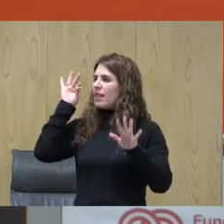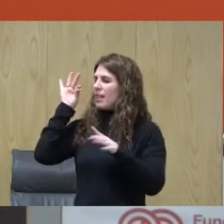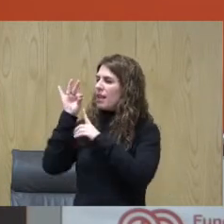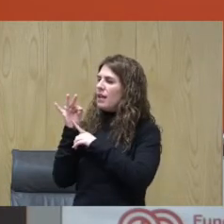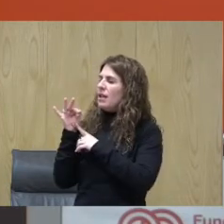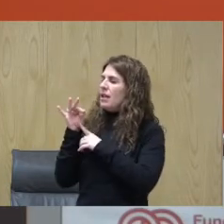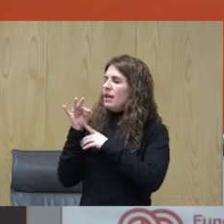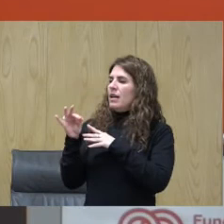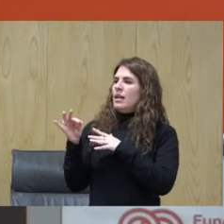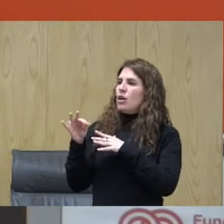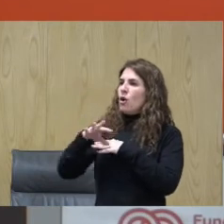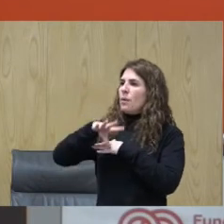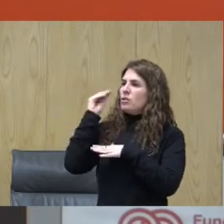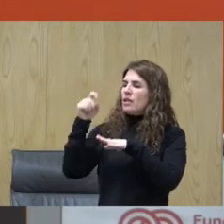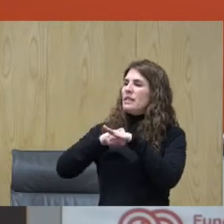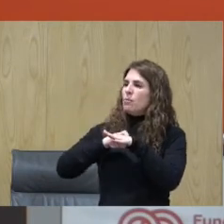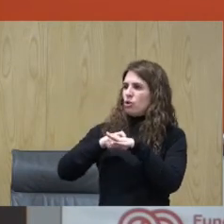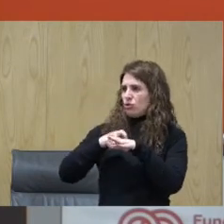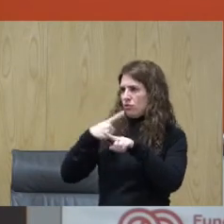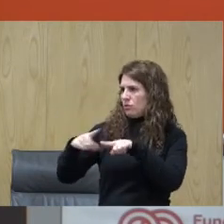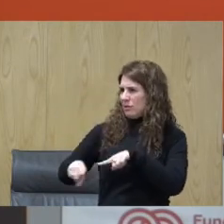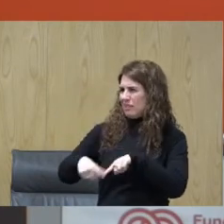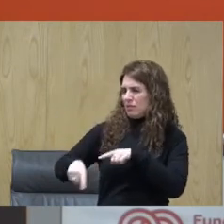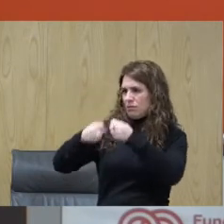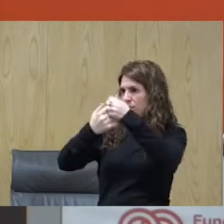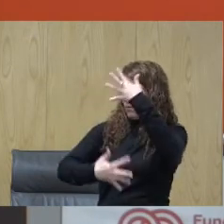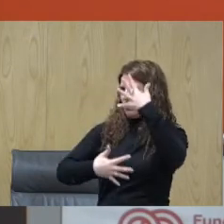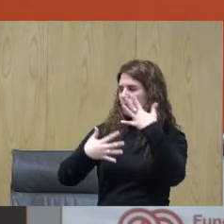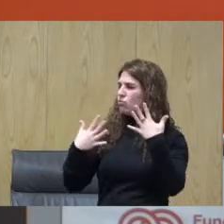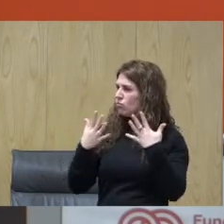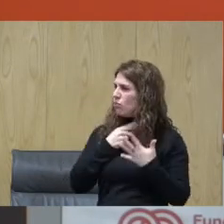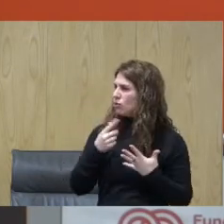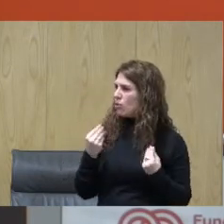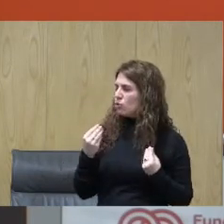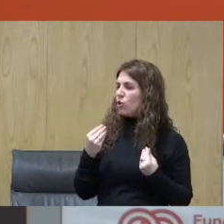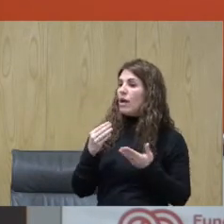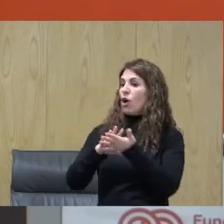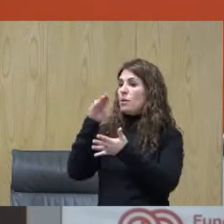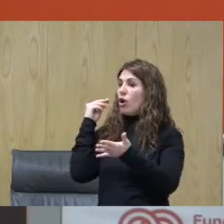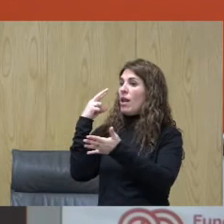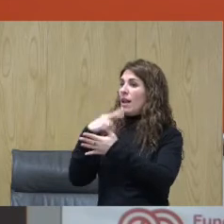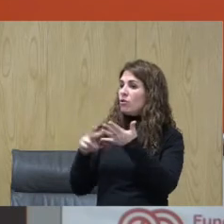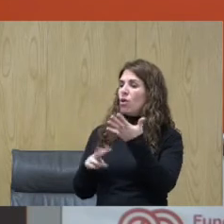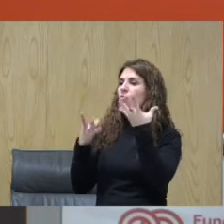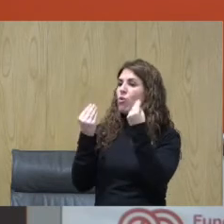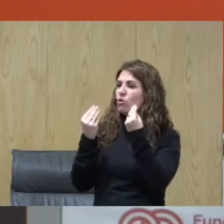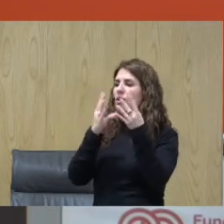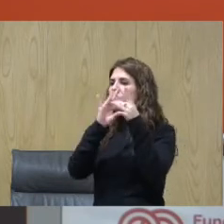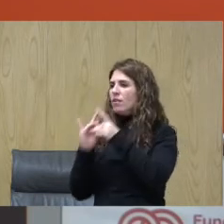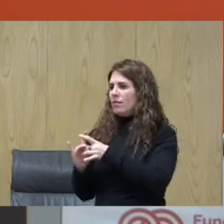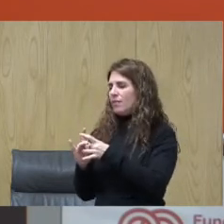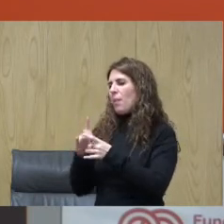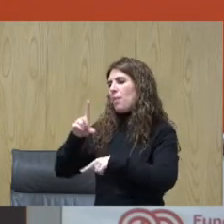tipos de comprensión diferentes que hay, ¿no? Y que mucha parte de la comprensión lectora es fruto de las experiencias previas, ¿no? Lo que me